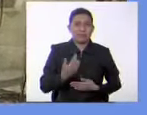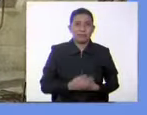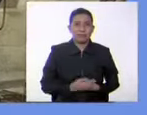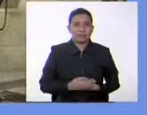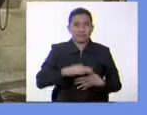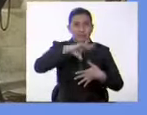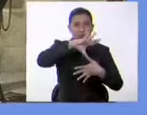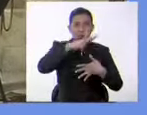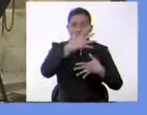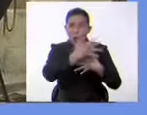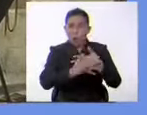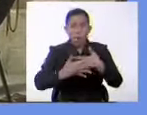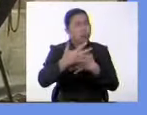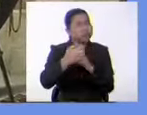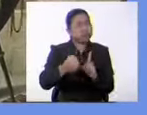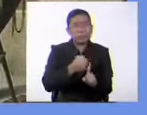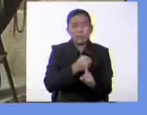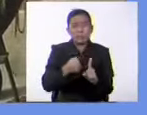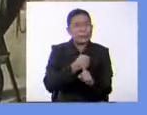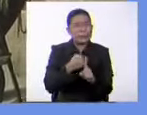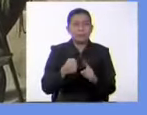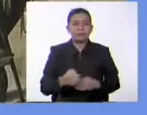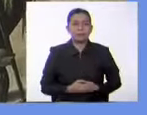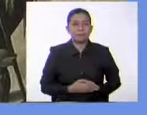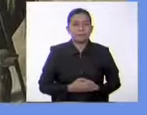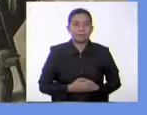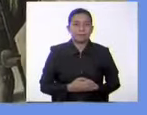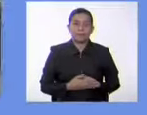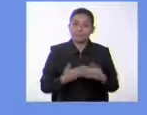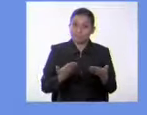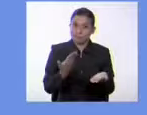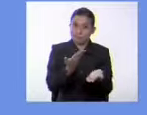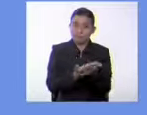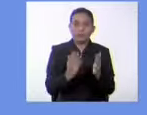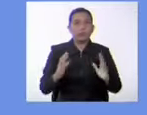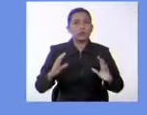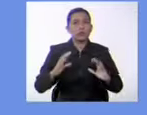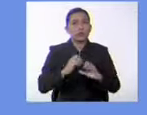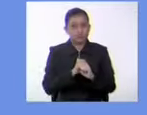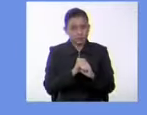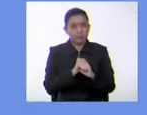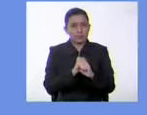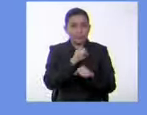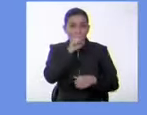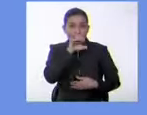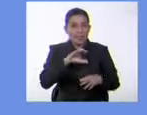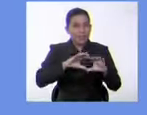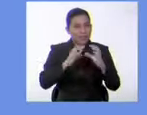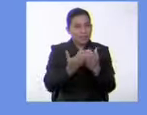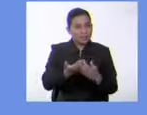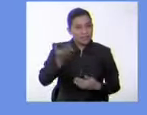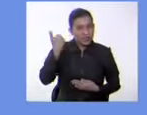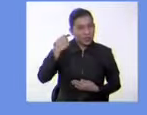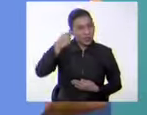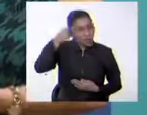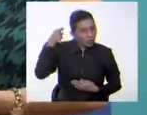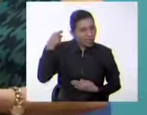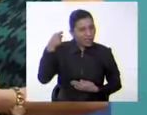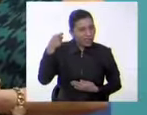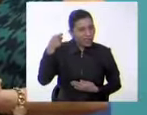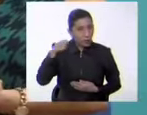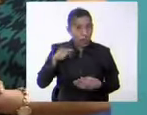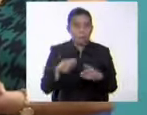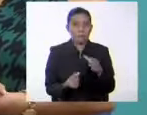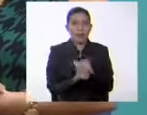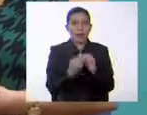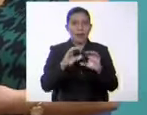te parece si hacemos un resumen de lo que dijimos en la clase anterior y los elementos que hemos agregado en esta?